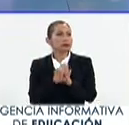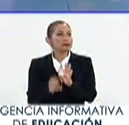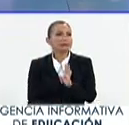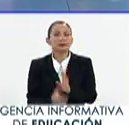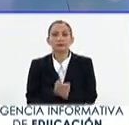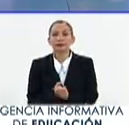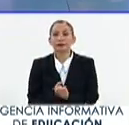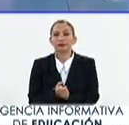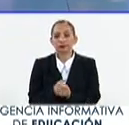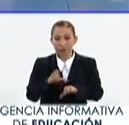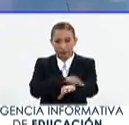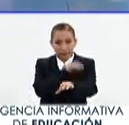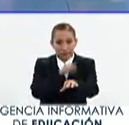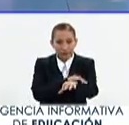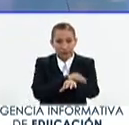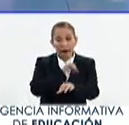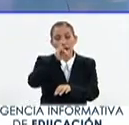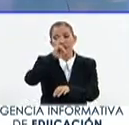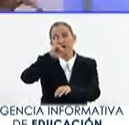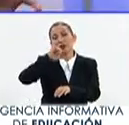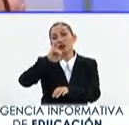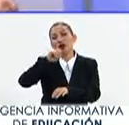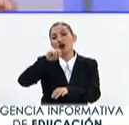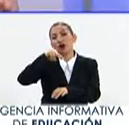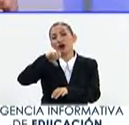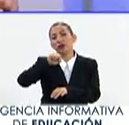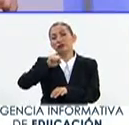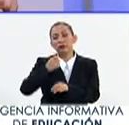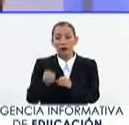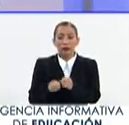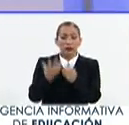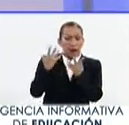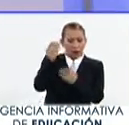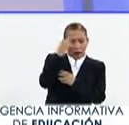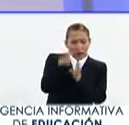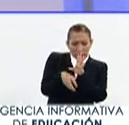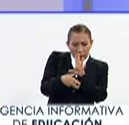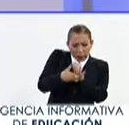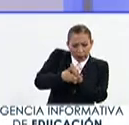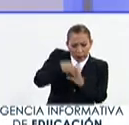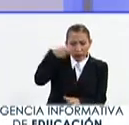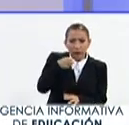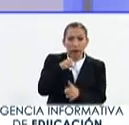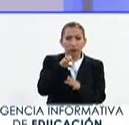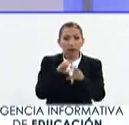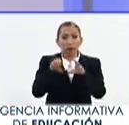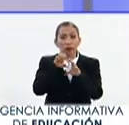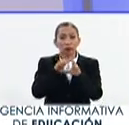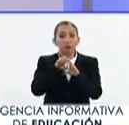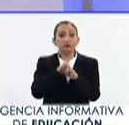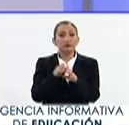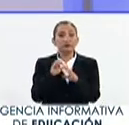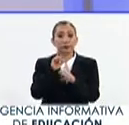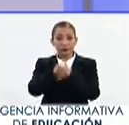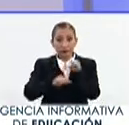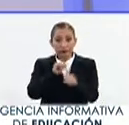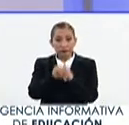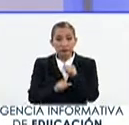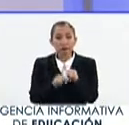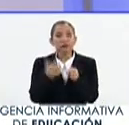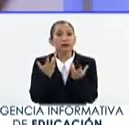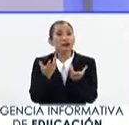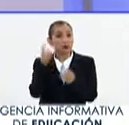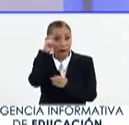por ejemplo la energía de ionización. ¿Qué tanto nos cuesta extraer un electrón de un átomo? La afinidad electrónica,